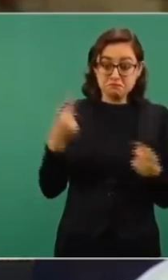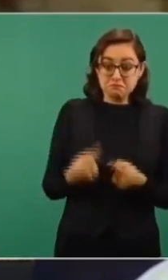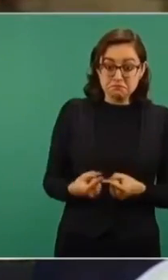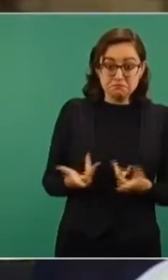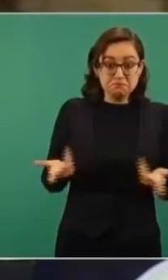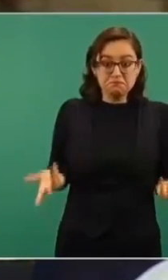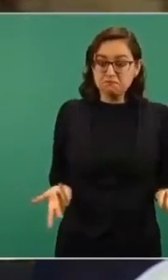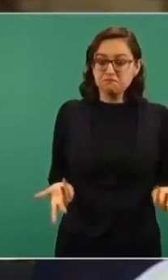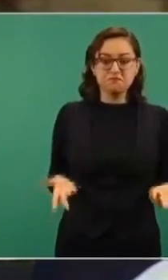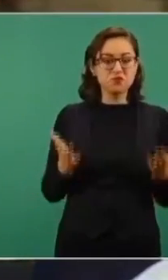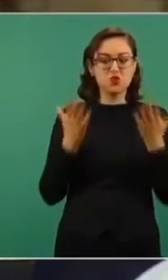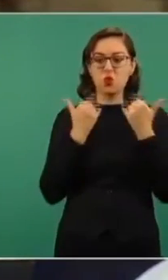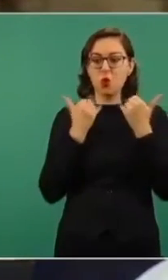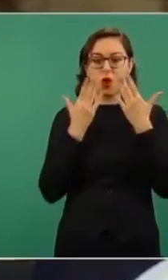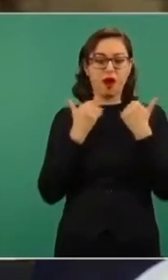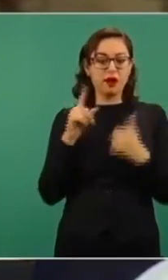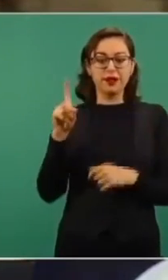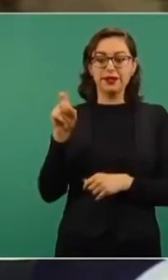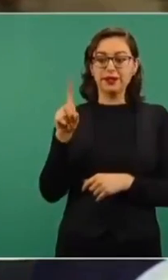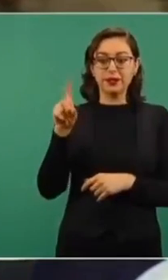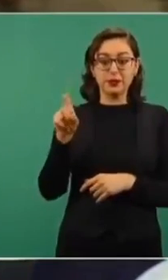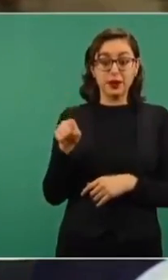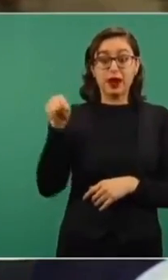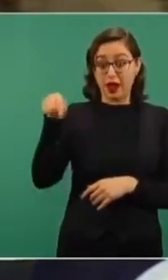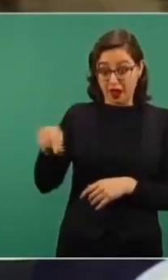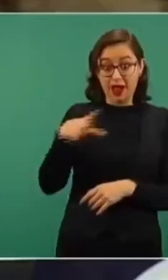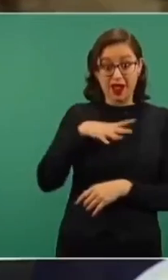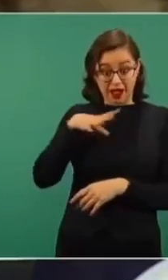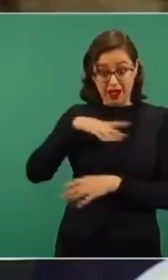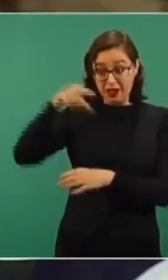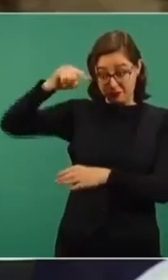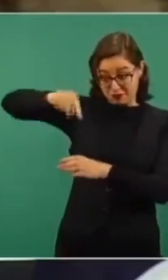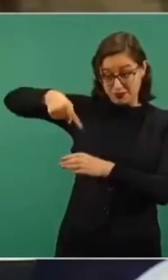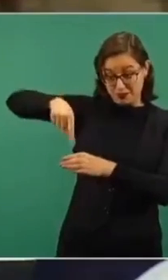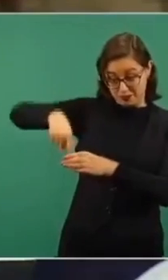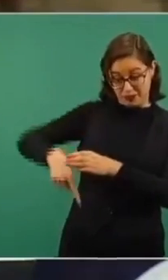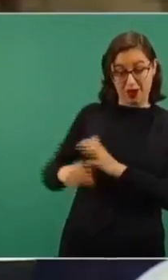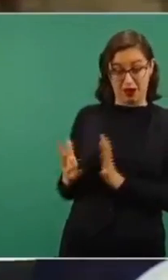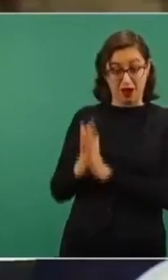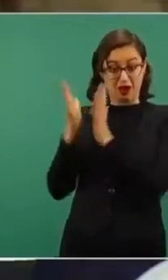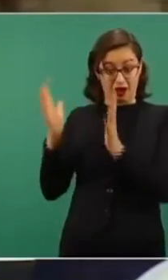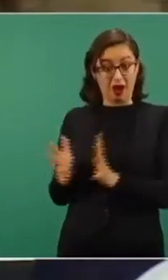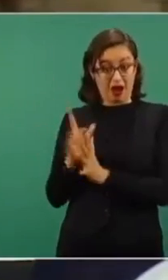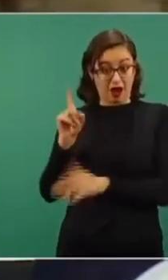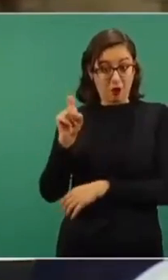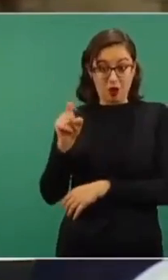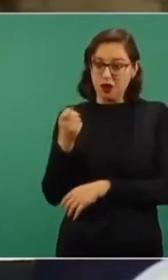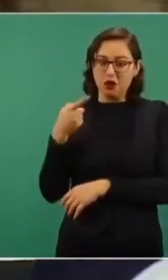poblado sigue sin agua, teniendo un manantial ahí. Se dice fácil,